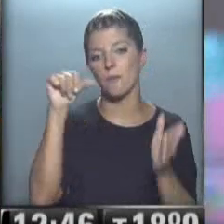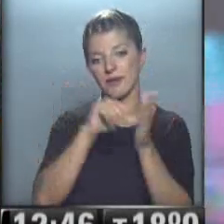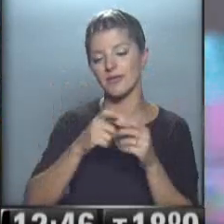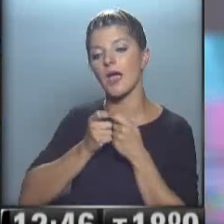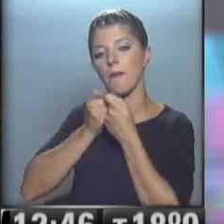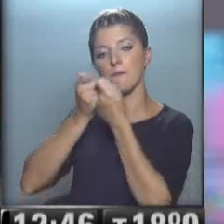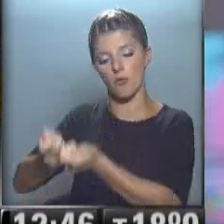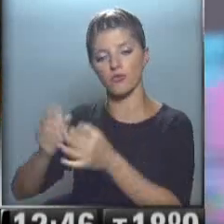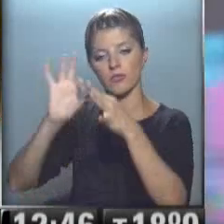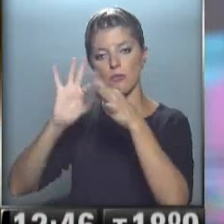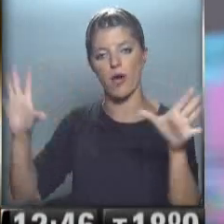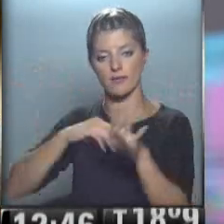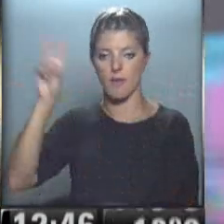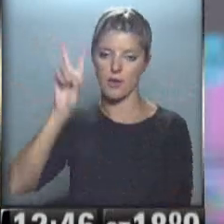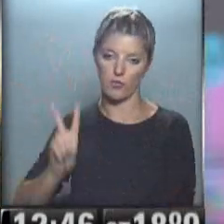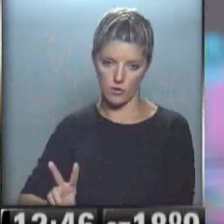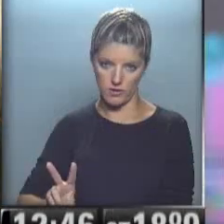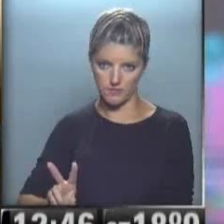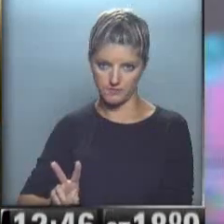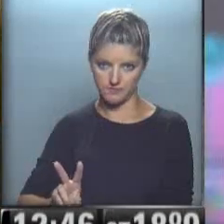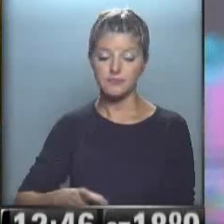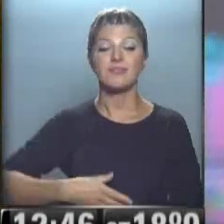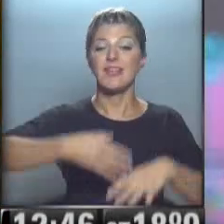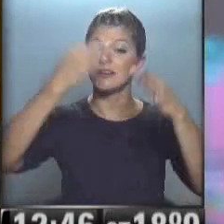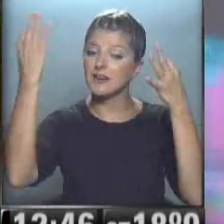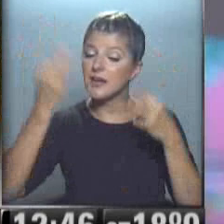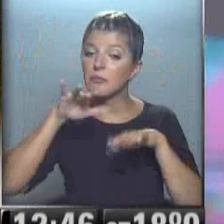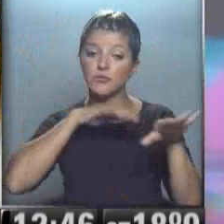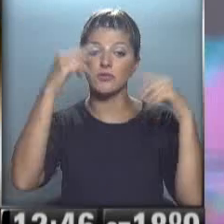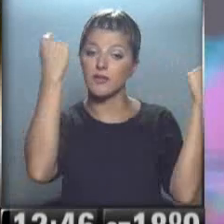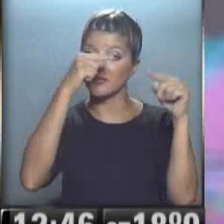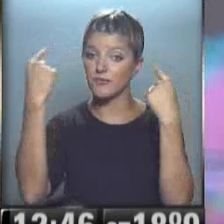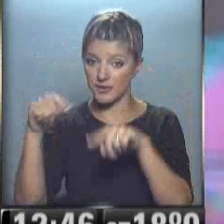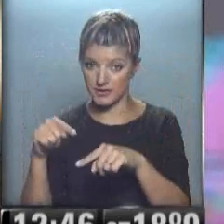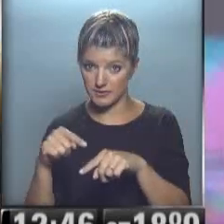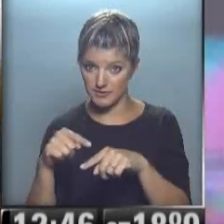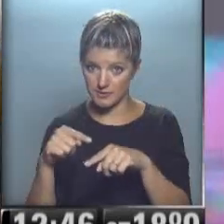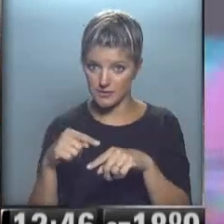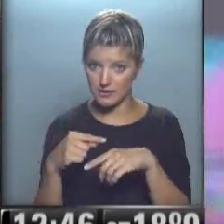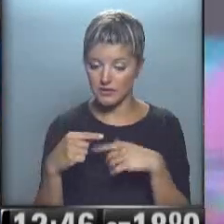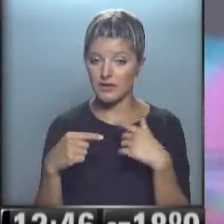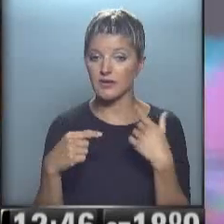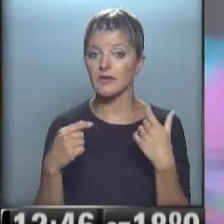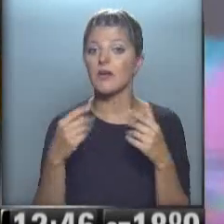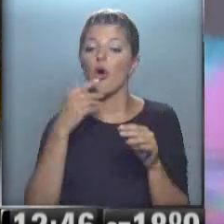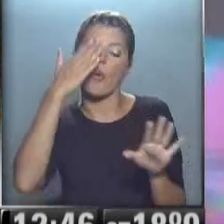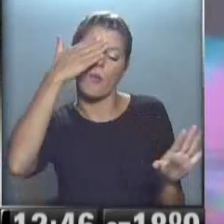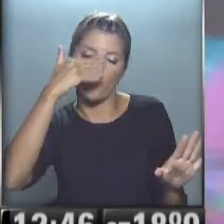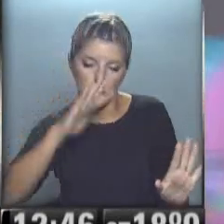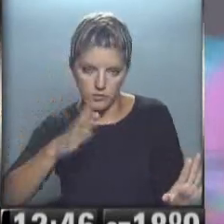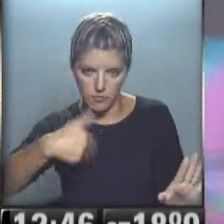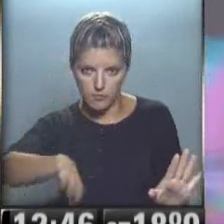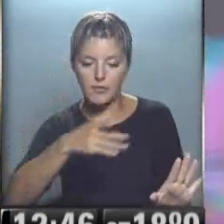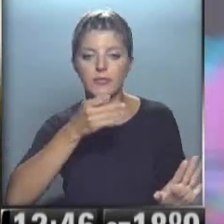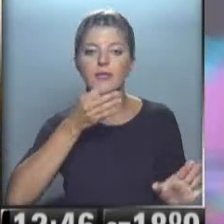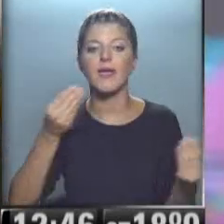democracia en Venezuela y que en realidad hicieron por distintos trucos eh No permitieron que o o dejaron para último momento que